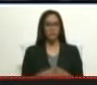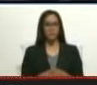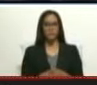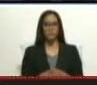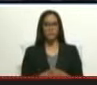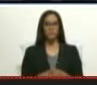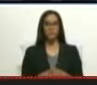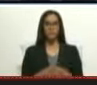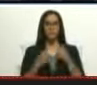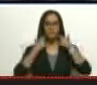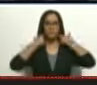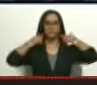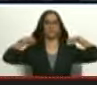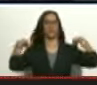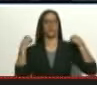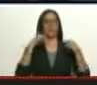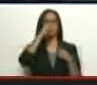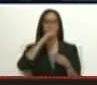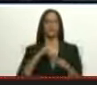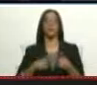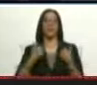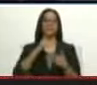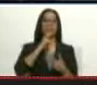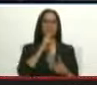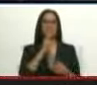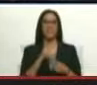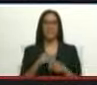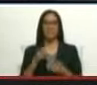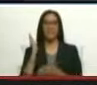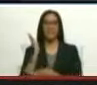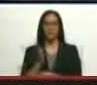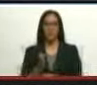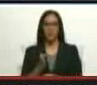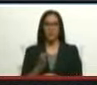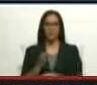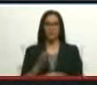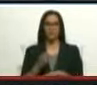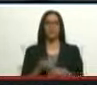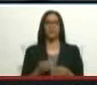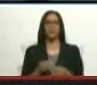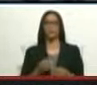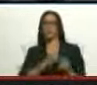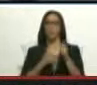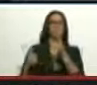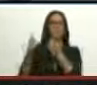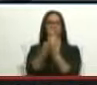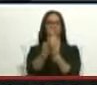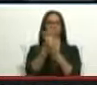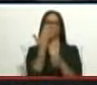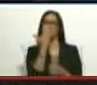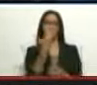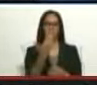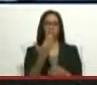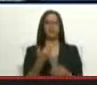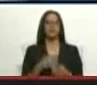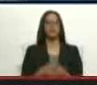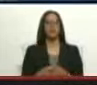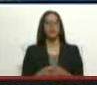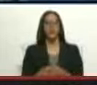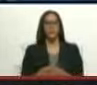que los años más duros de las sanciones, los más duros, se puso al frente